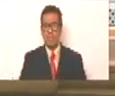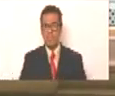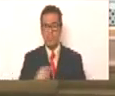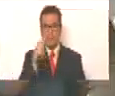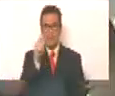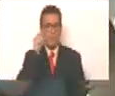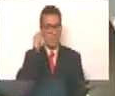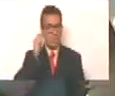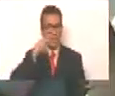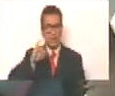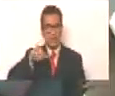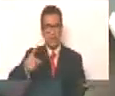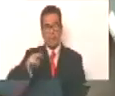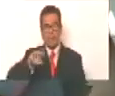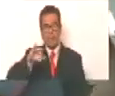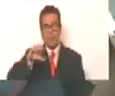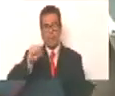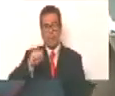Meléndez.